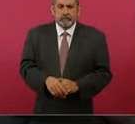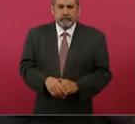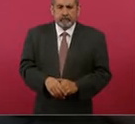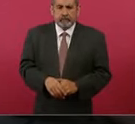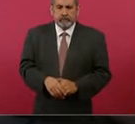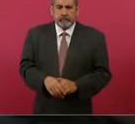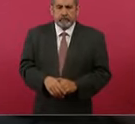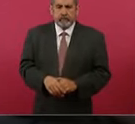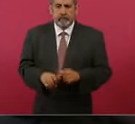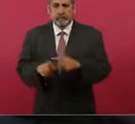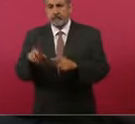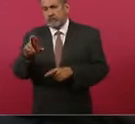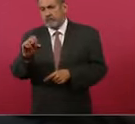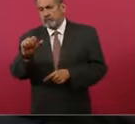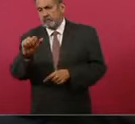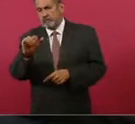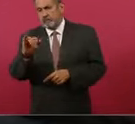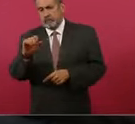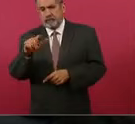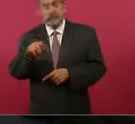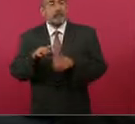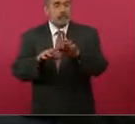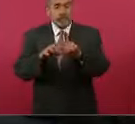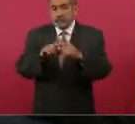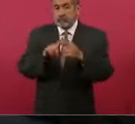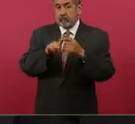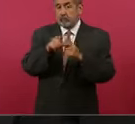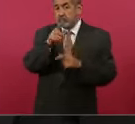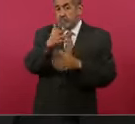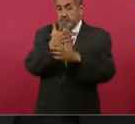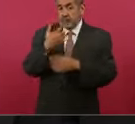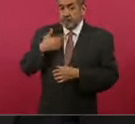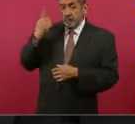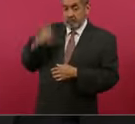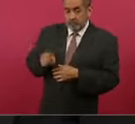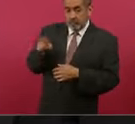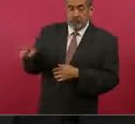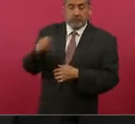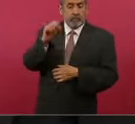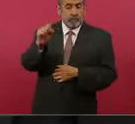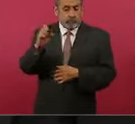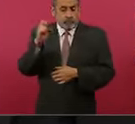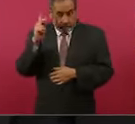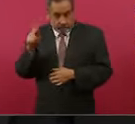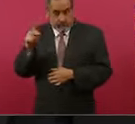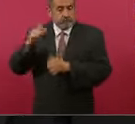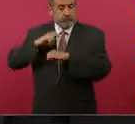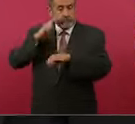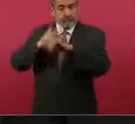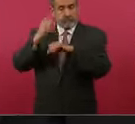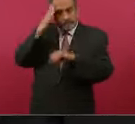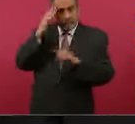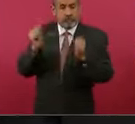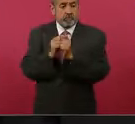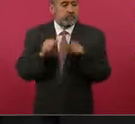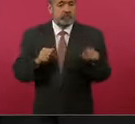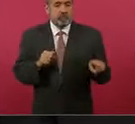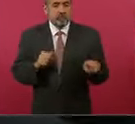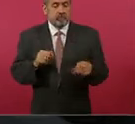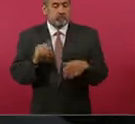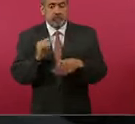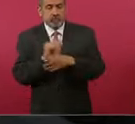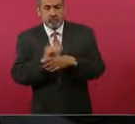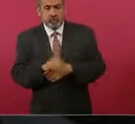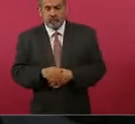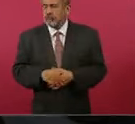Ah, no, Rosa Isela sí, pero usted instruyó que la secretaria de Educación Pública recibiera a Claudia Ivón, pero no la recibió. Ah,